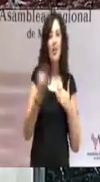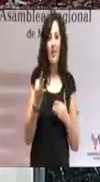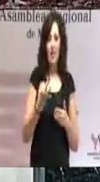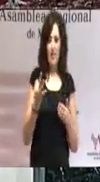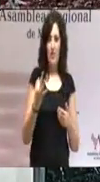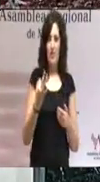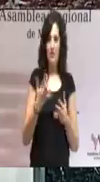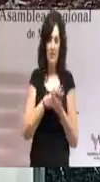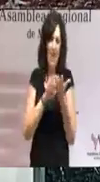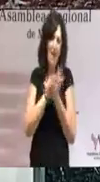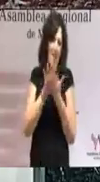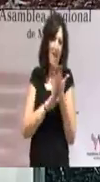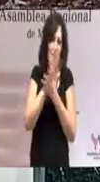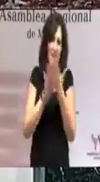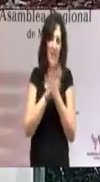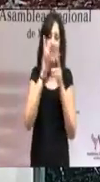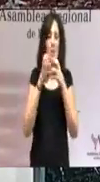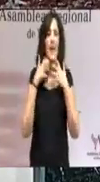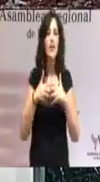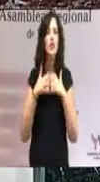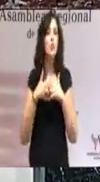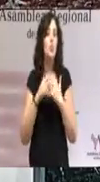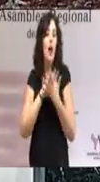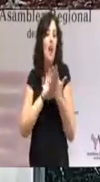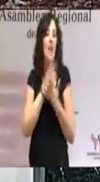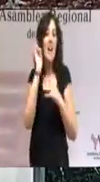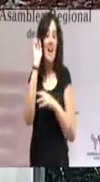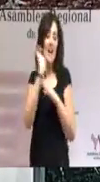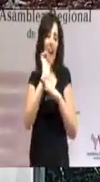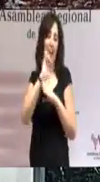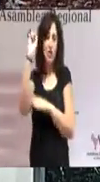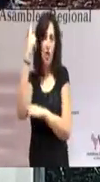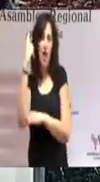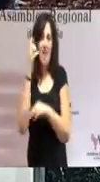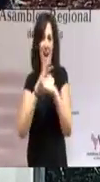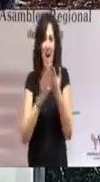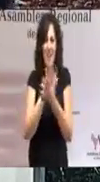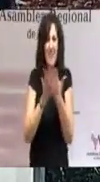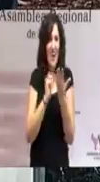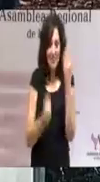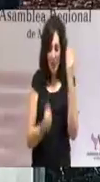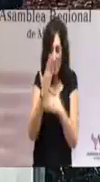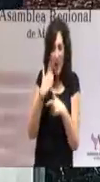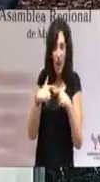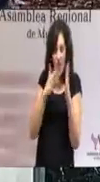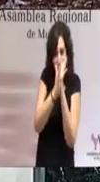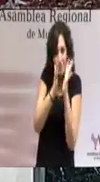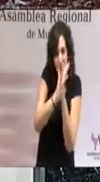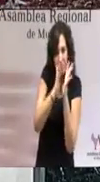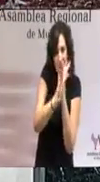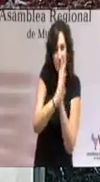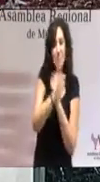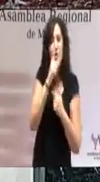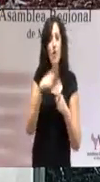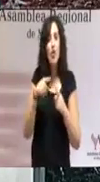hablar en esta región de la industria, tenemos que hablar de la energía solar, de las cosas que yo esta mañana le ponía encima de la mesa, porque pueden